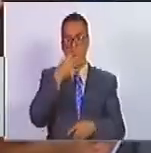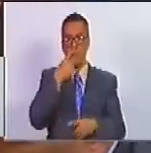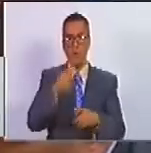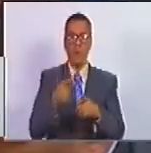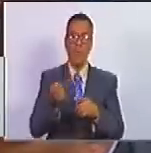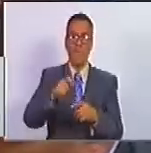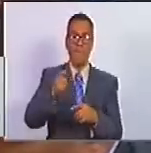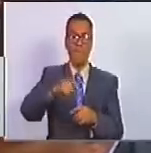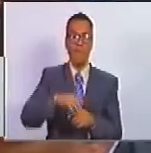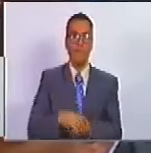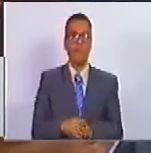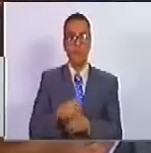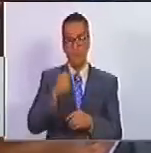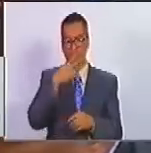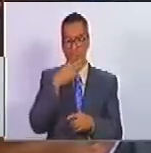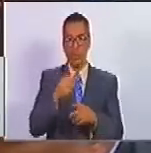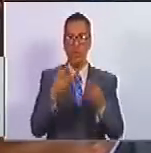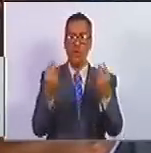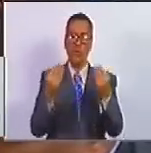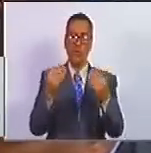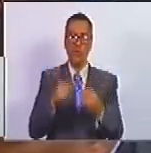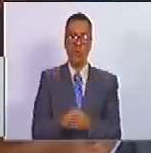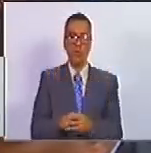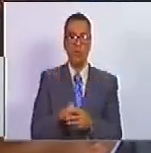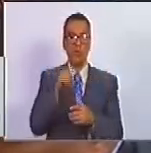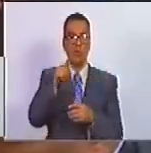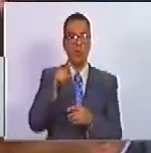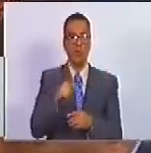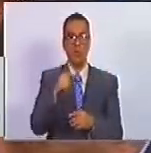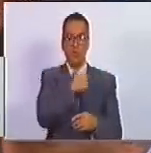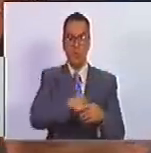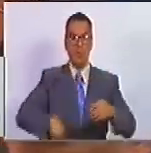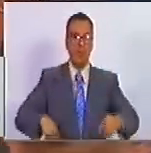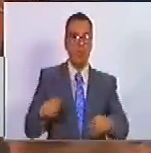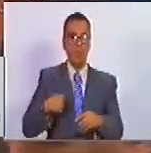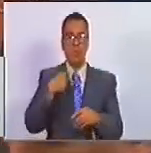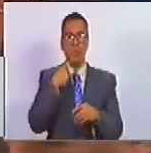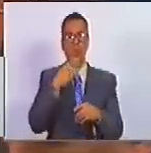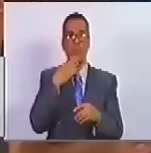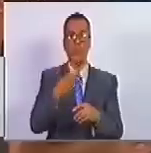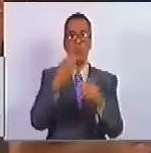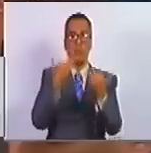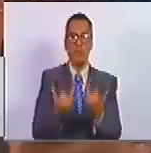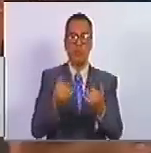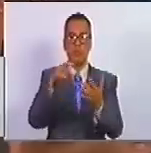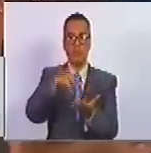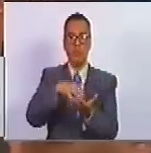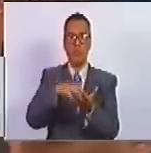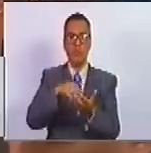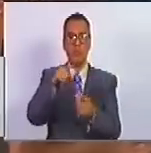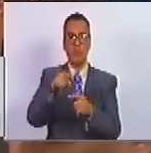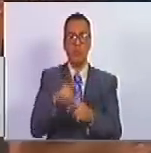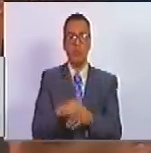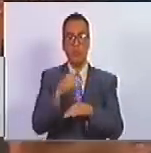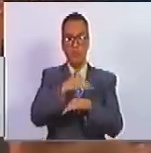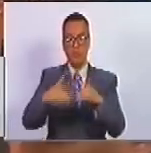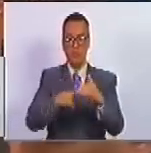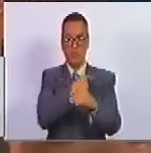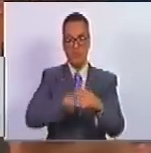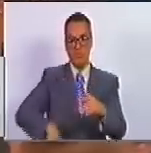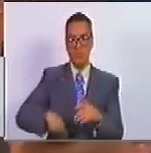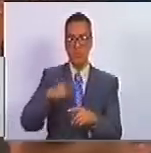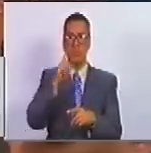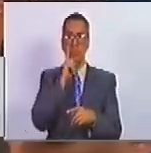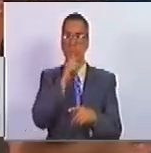más, los buenos somos muchos. Es por eso, señor presidente, que yo solicito hasta esta Cámara, la que usted preside,